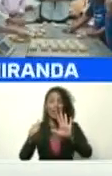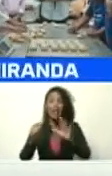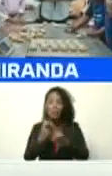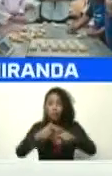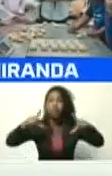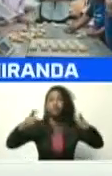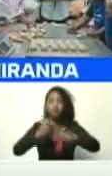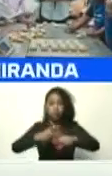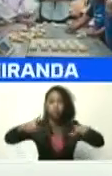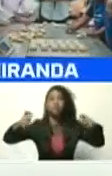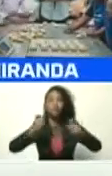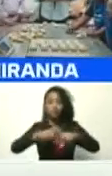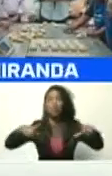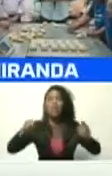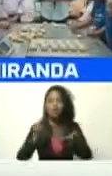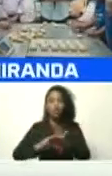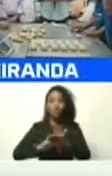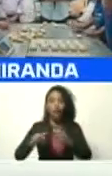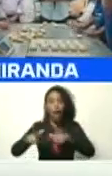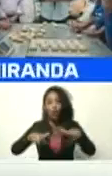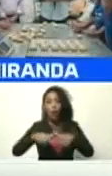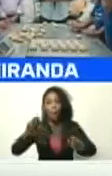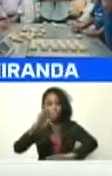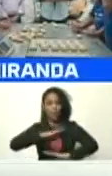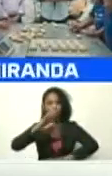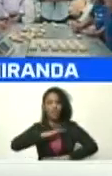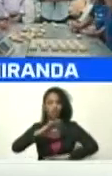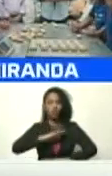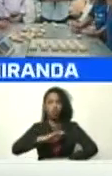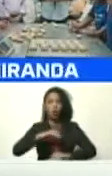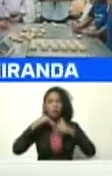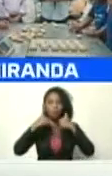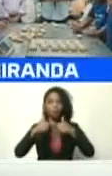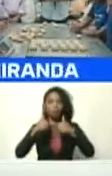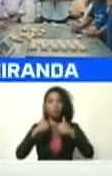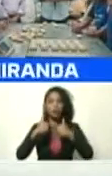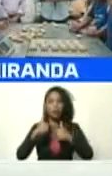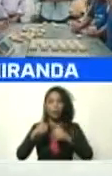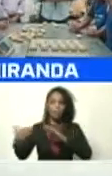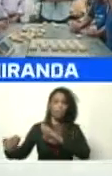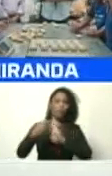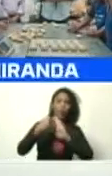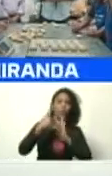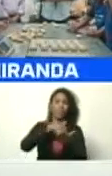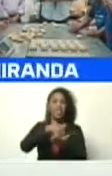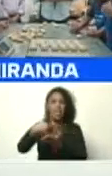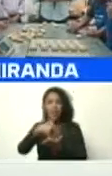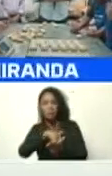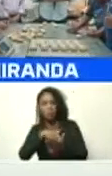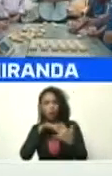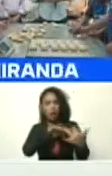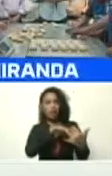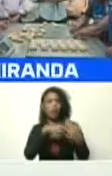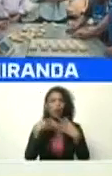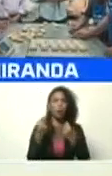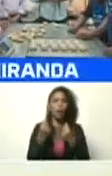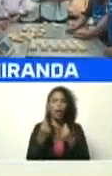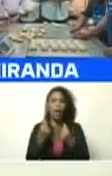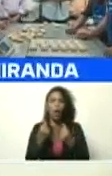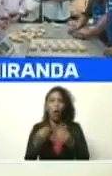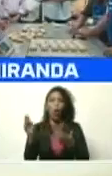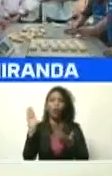crecer, crecer para recuperar el estado de bienestar que quedó vulnerado por la guerra económica. Recuperar el